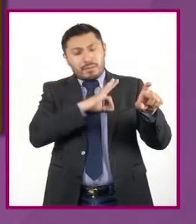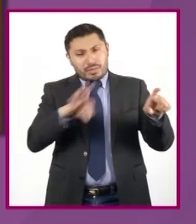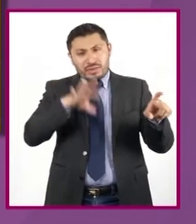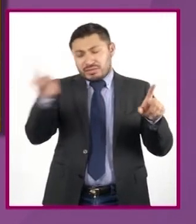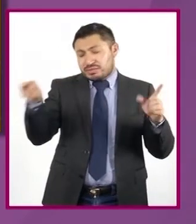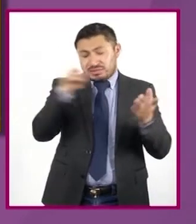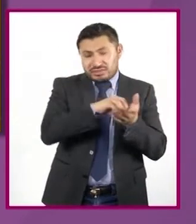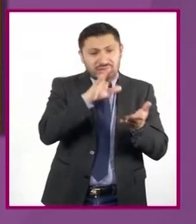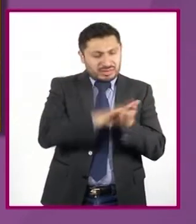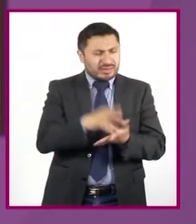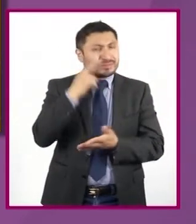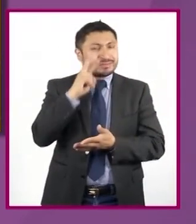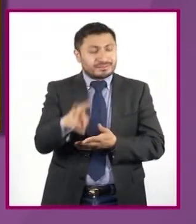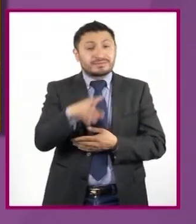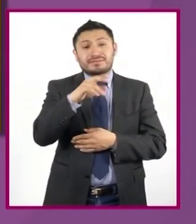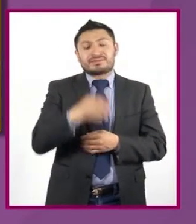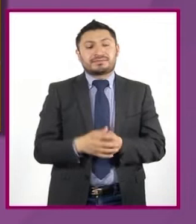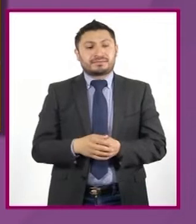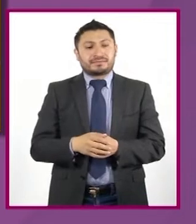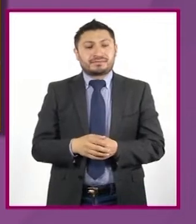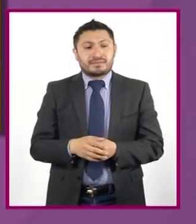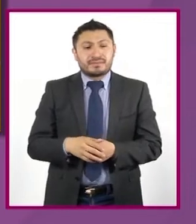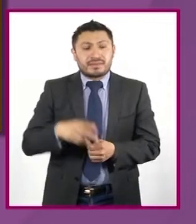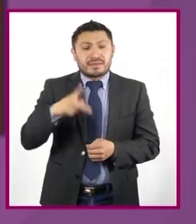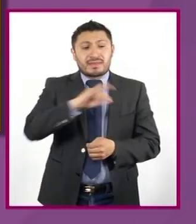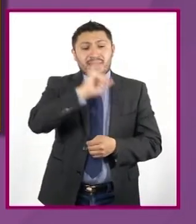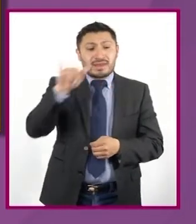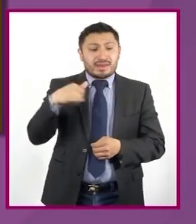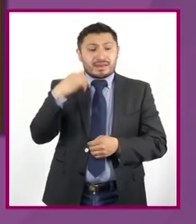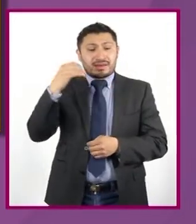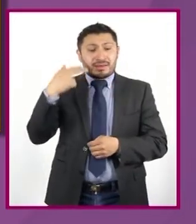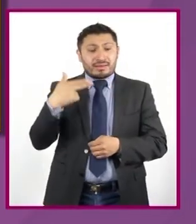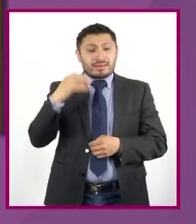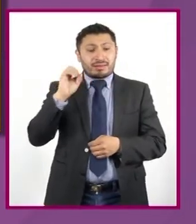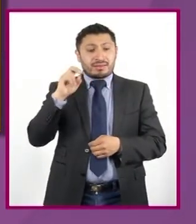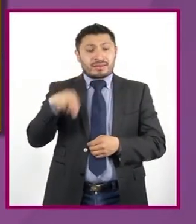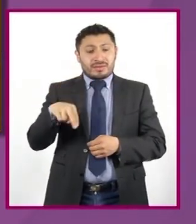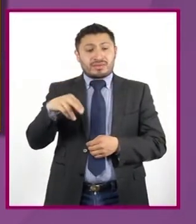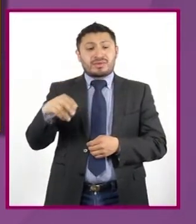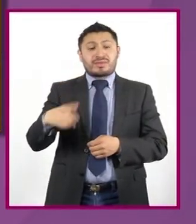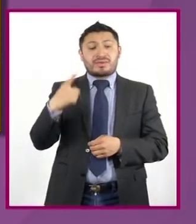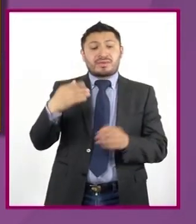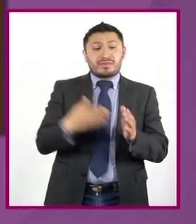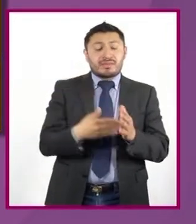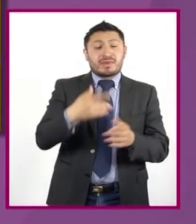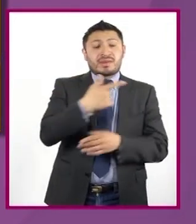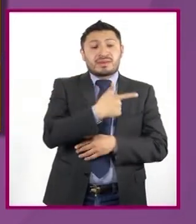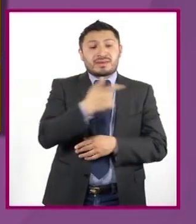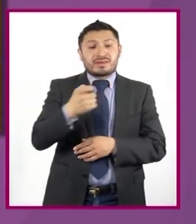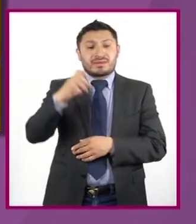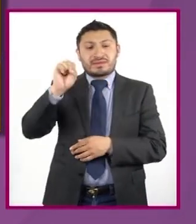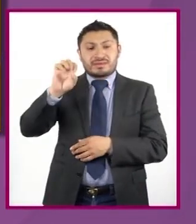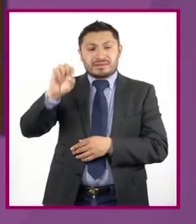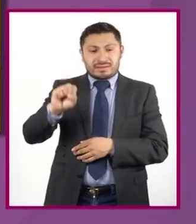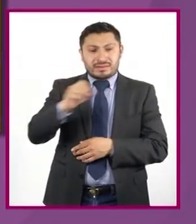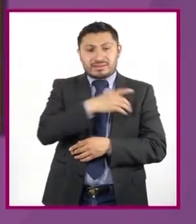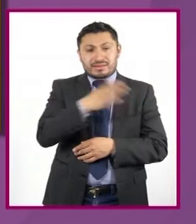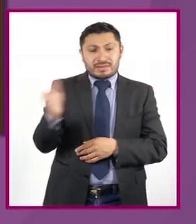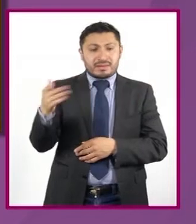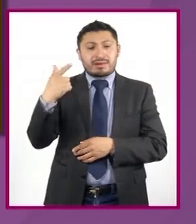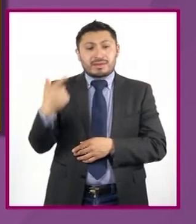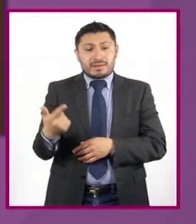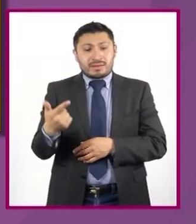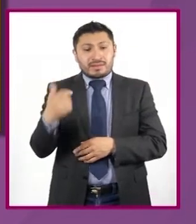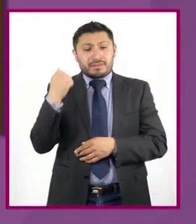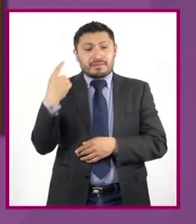empezar. Te lo leo. No obstante, fue John Dalton, 1766 a 1844, matemático